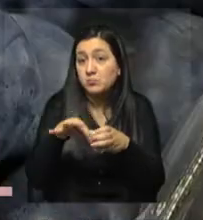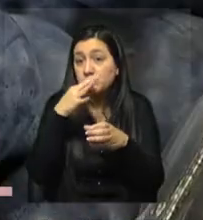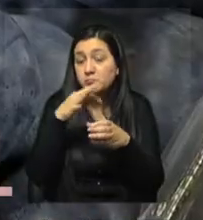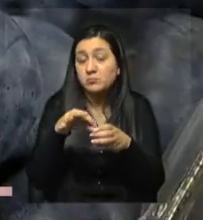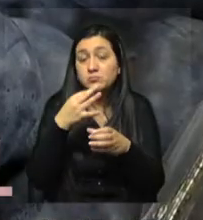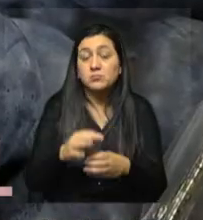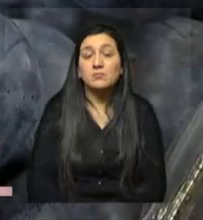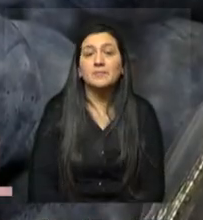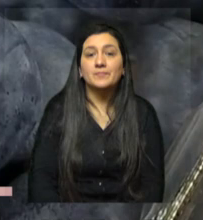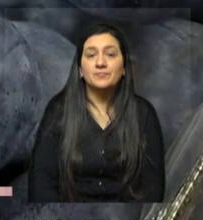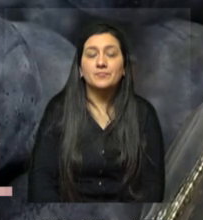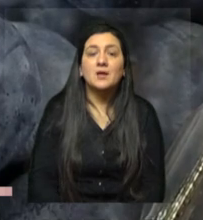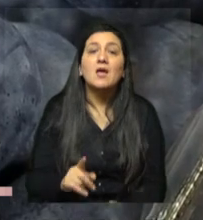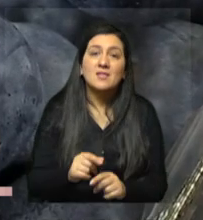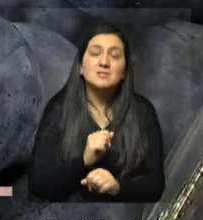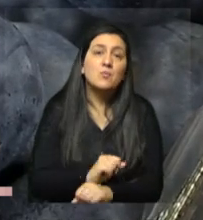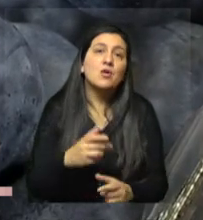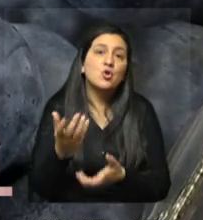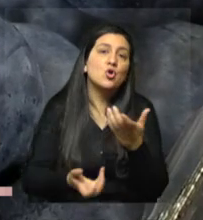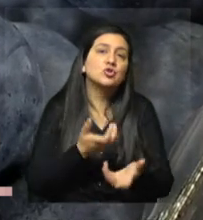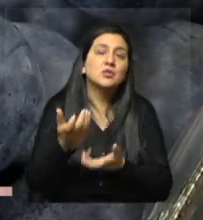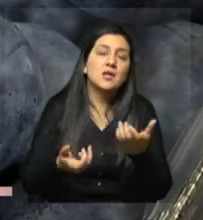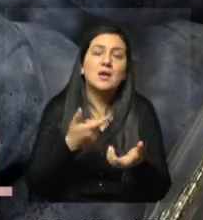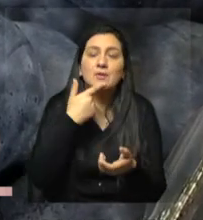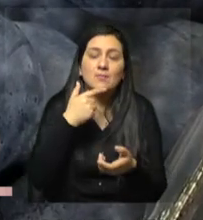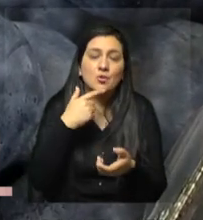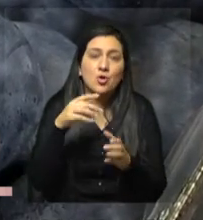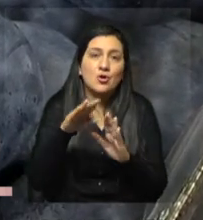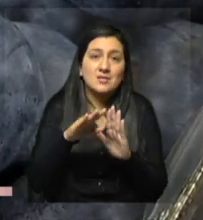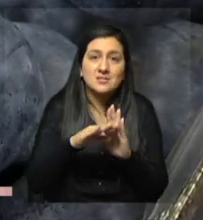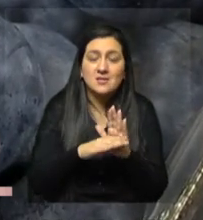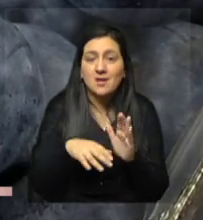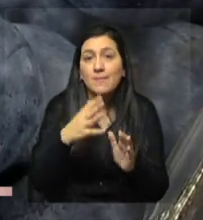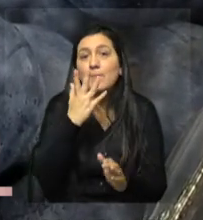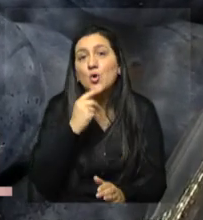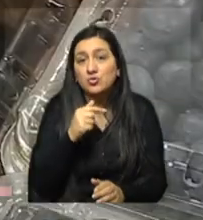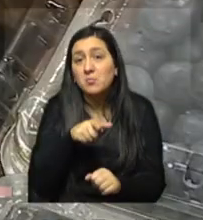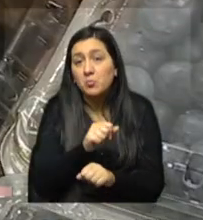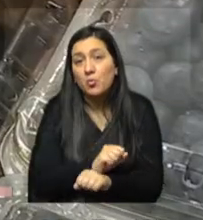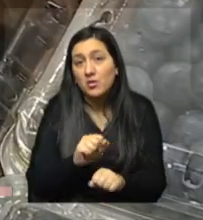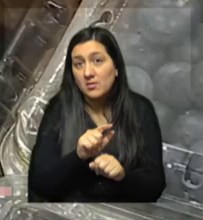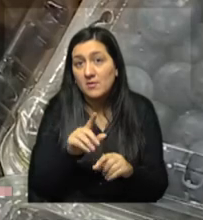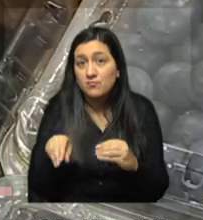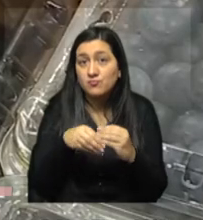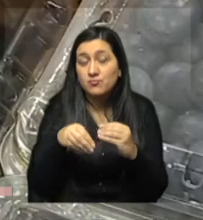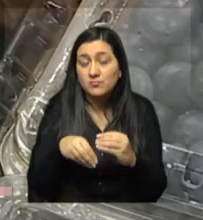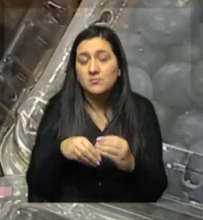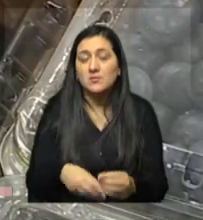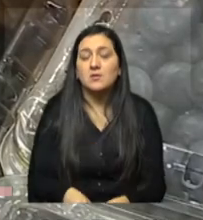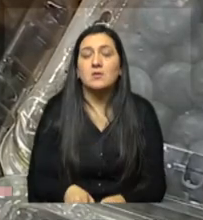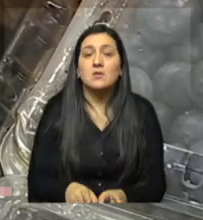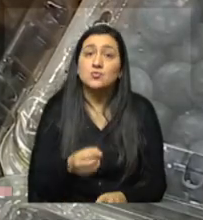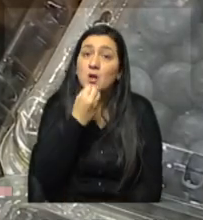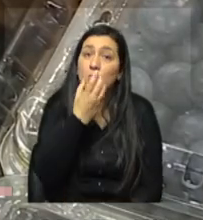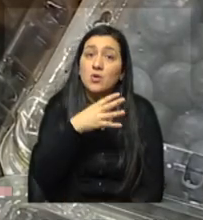si quiere, para hacer cosas más sofisticadas, tipo smoothie, pues esas cosas, pero digo, comerlo así simple es también una